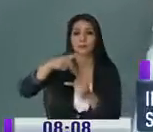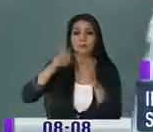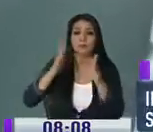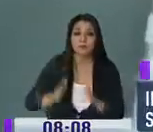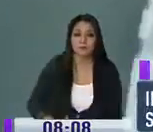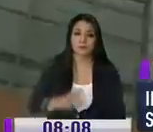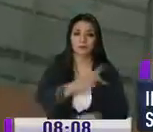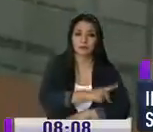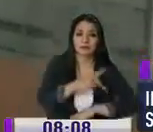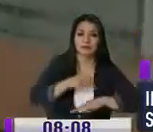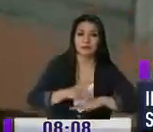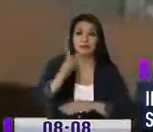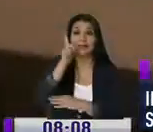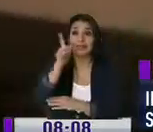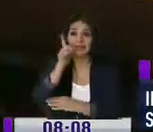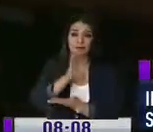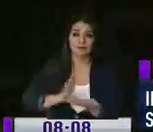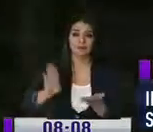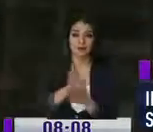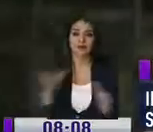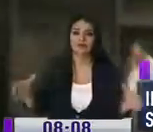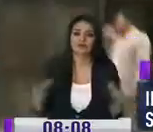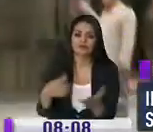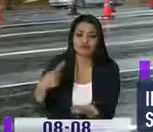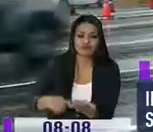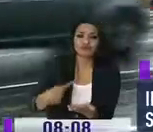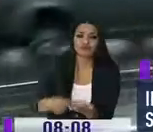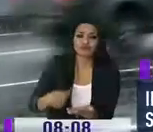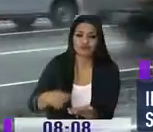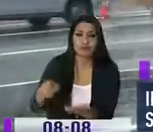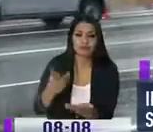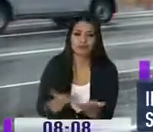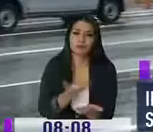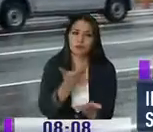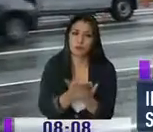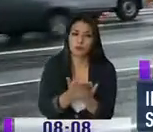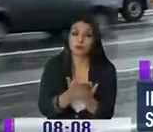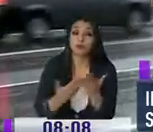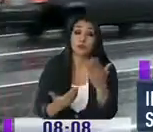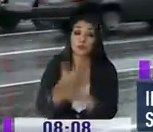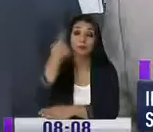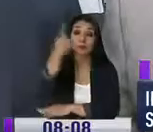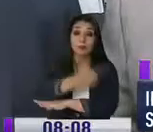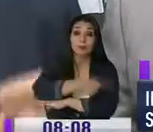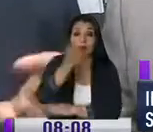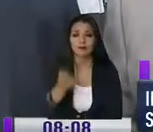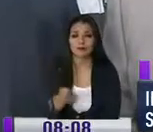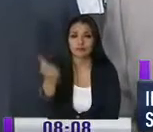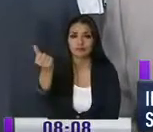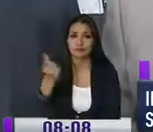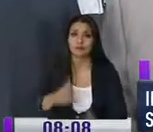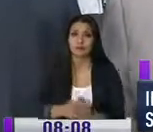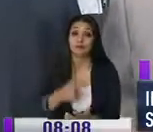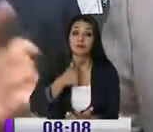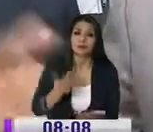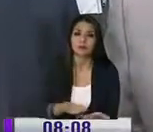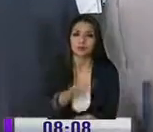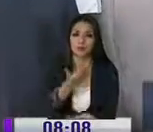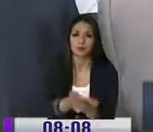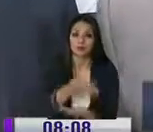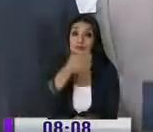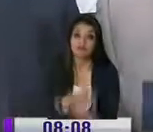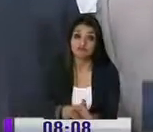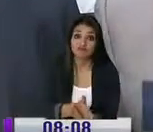representantes barriales realizaron una reunión en la que los moradores plantearon eliminar el nuevo telepeaje. Se plantea no la